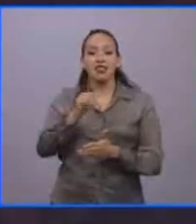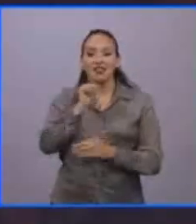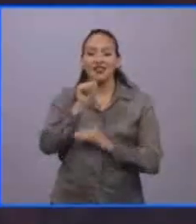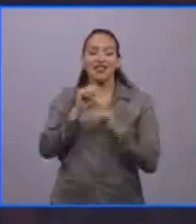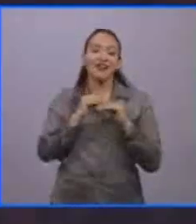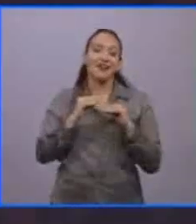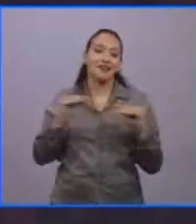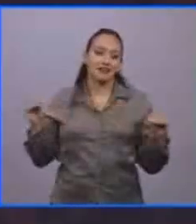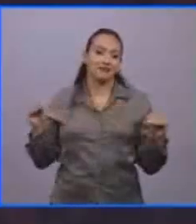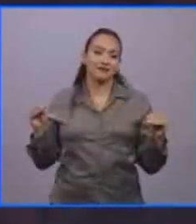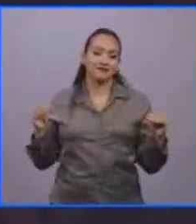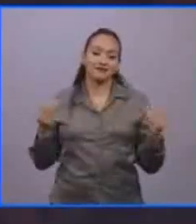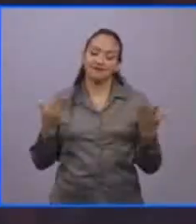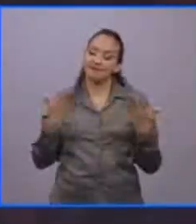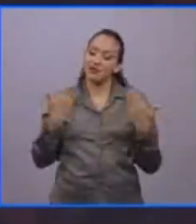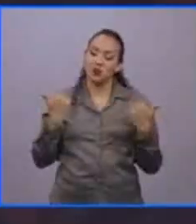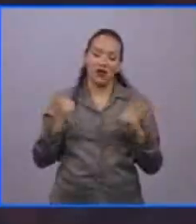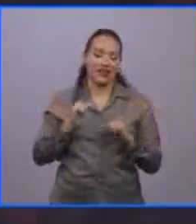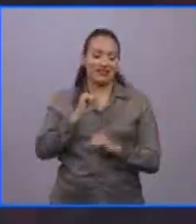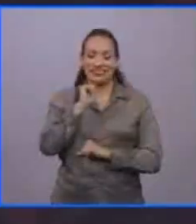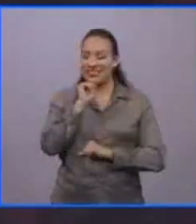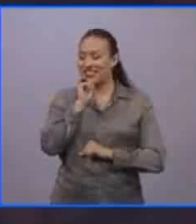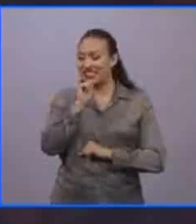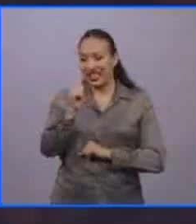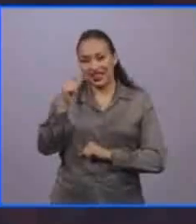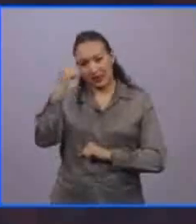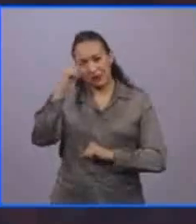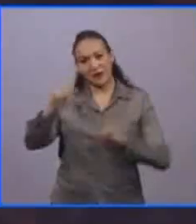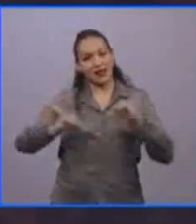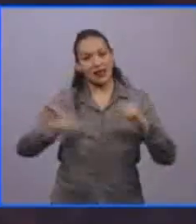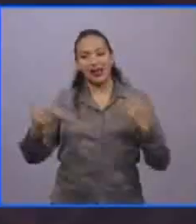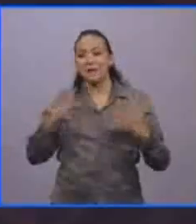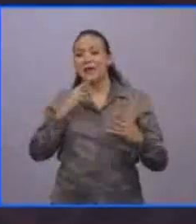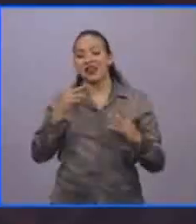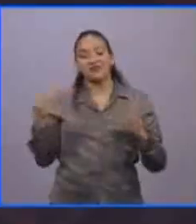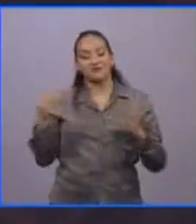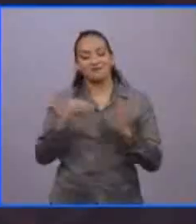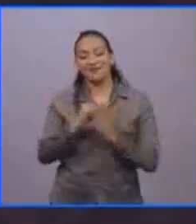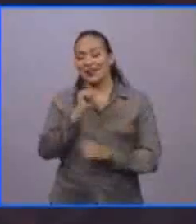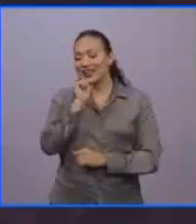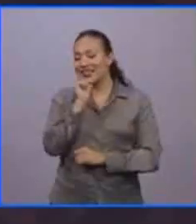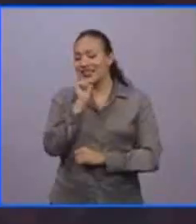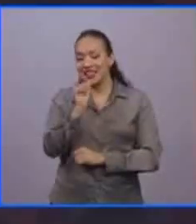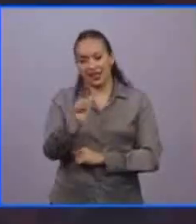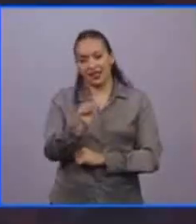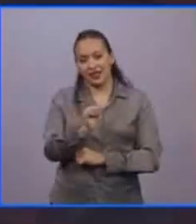Nada. La respuesta es rápida y sencilla. Nada.